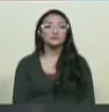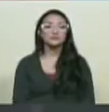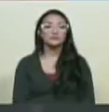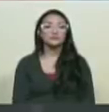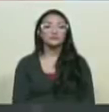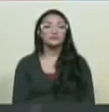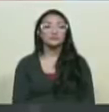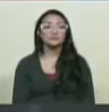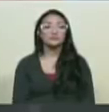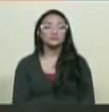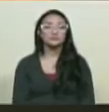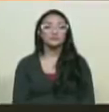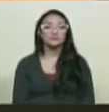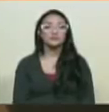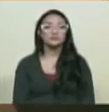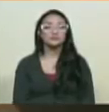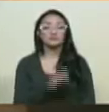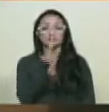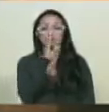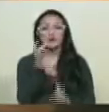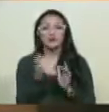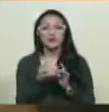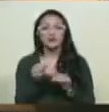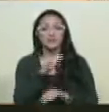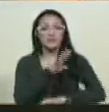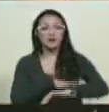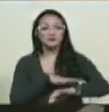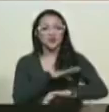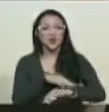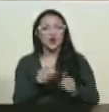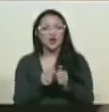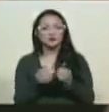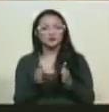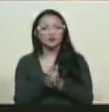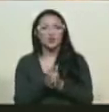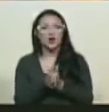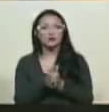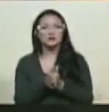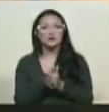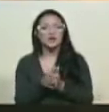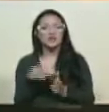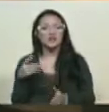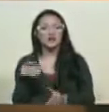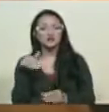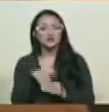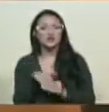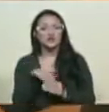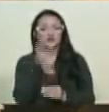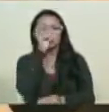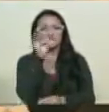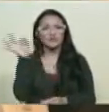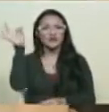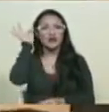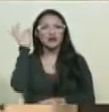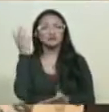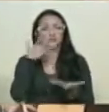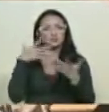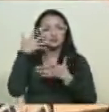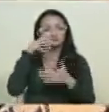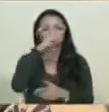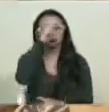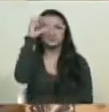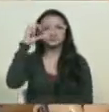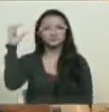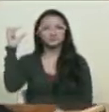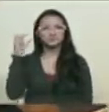Acaba de estar establecemos el presente contacto informativo desde la ciudad de Barcelona, estado de Anzoátegui, donde ejerce su derecho al voto el fiscal general de la República, doctor Tarek William Saad. Escuchemos sus